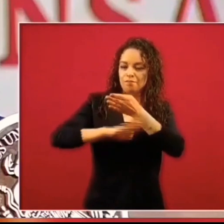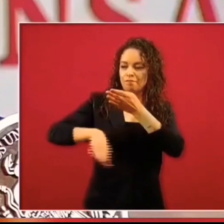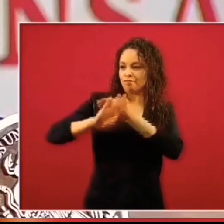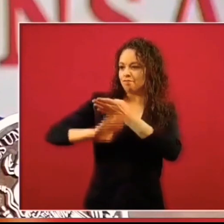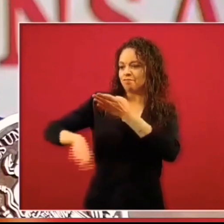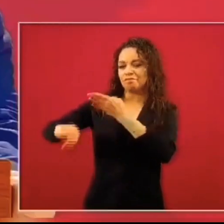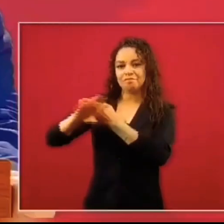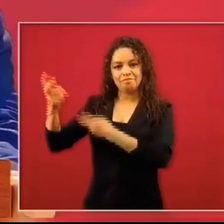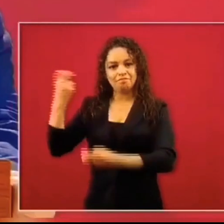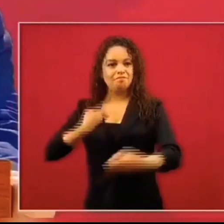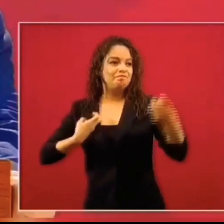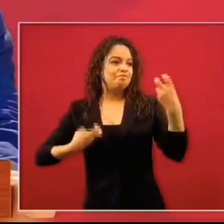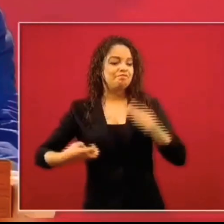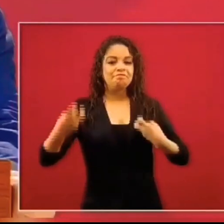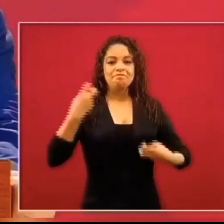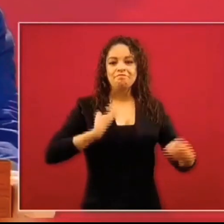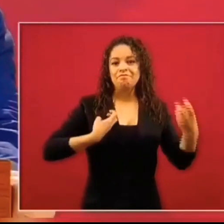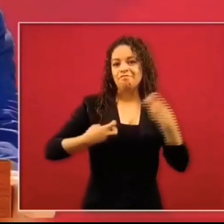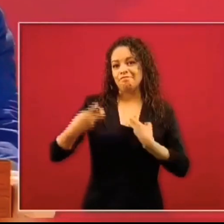Yo estoy